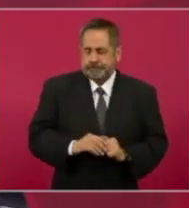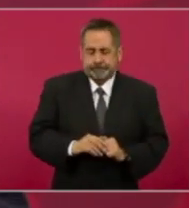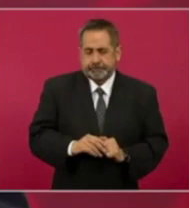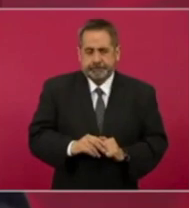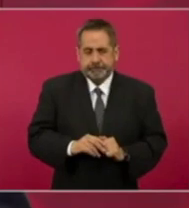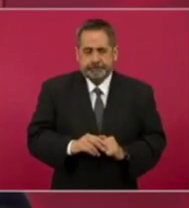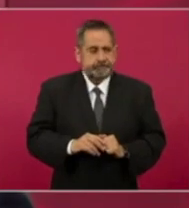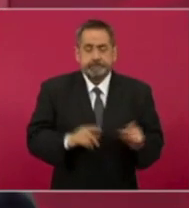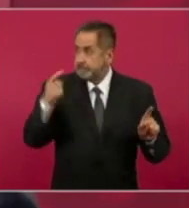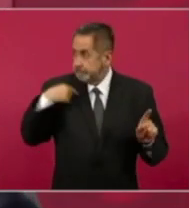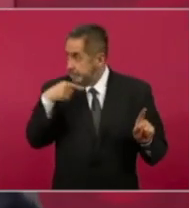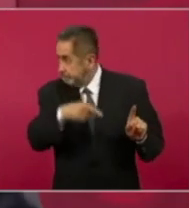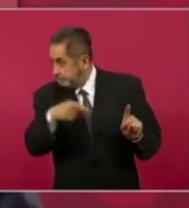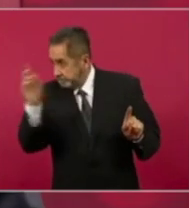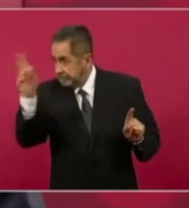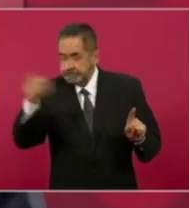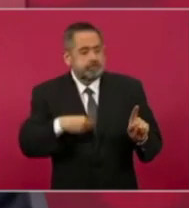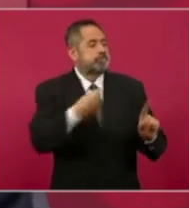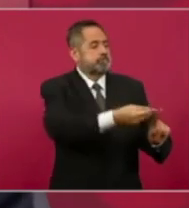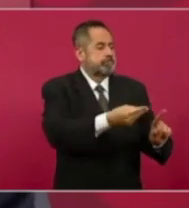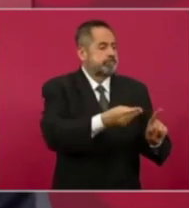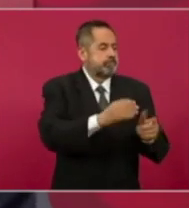contratos por consigna.